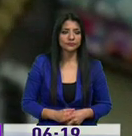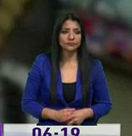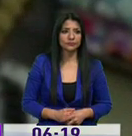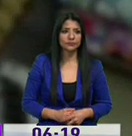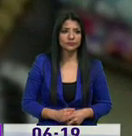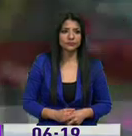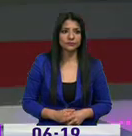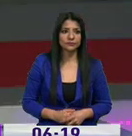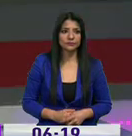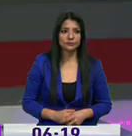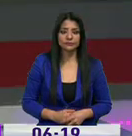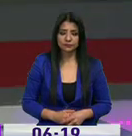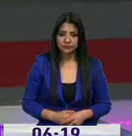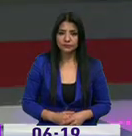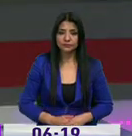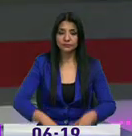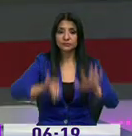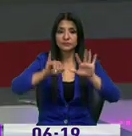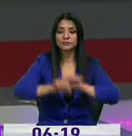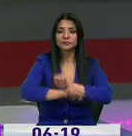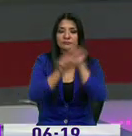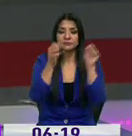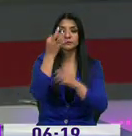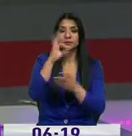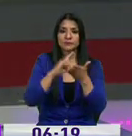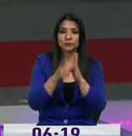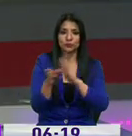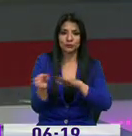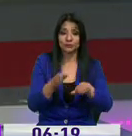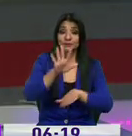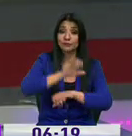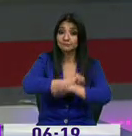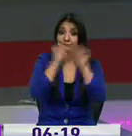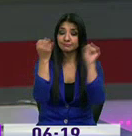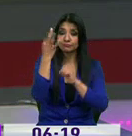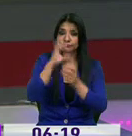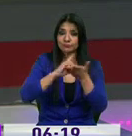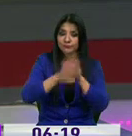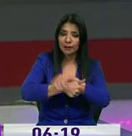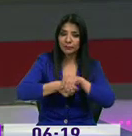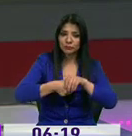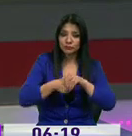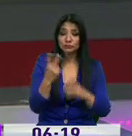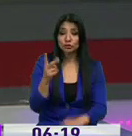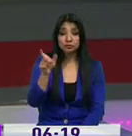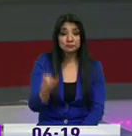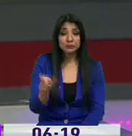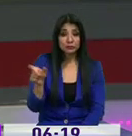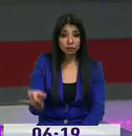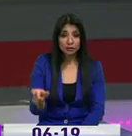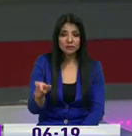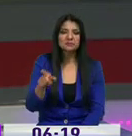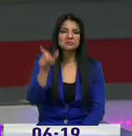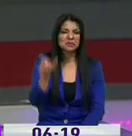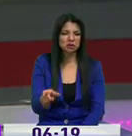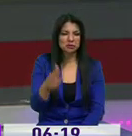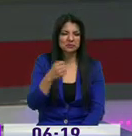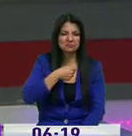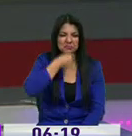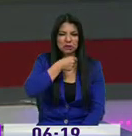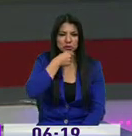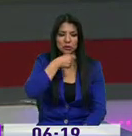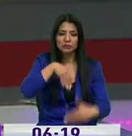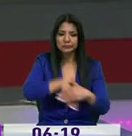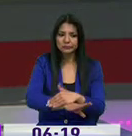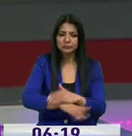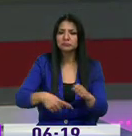delgado 619 sin condiciones vayan galápagos dos ciudadanos entre ellos un adulto mayor robaron un motor de una